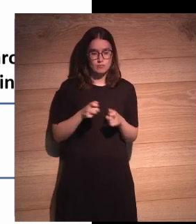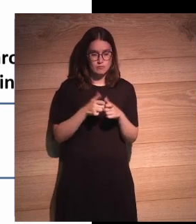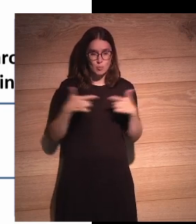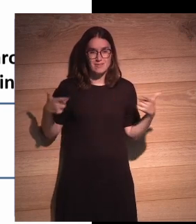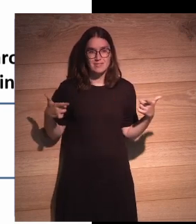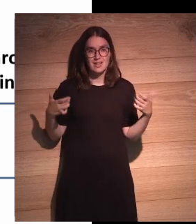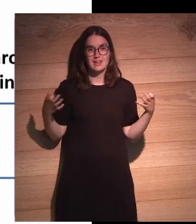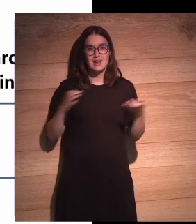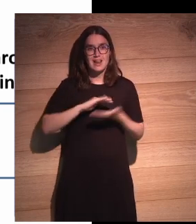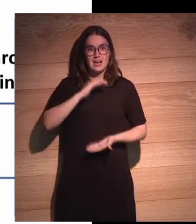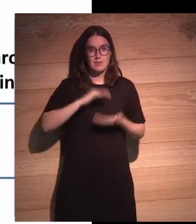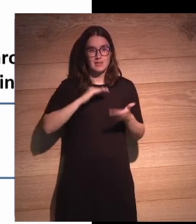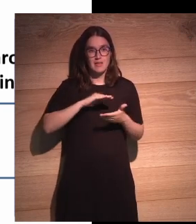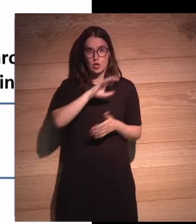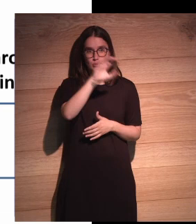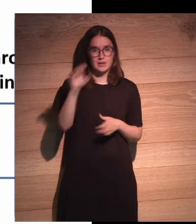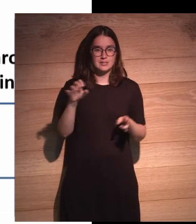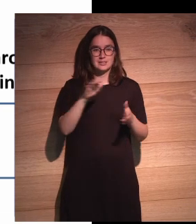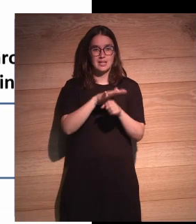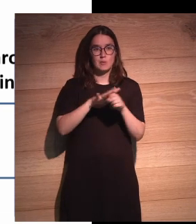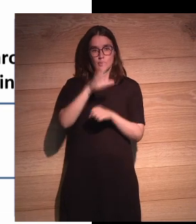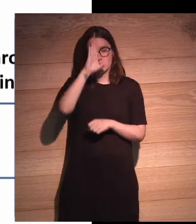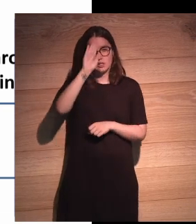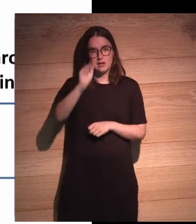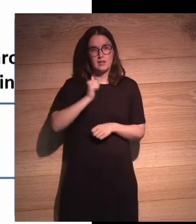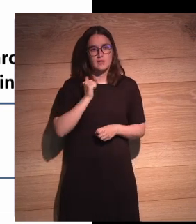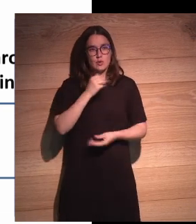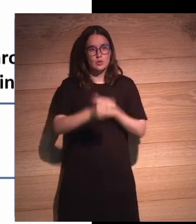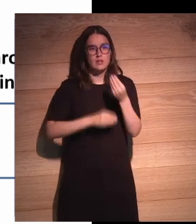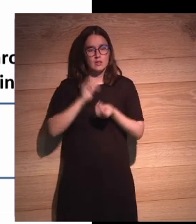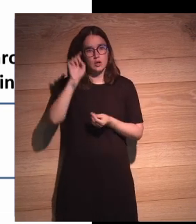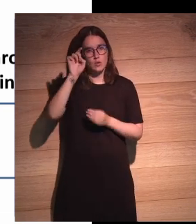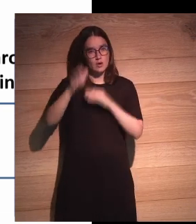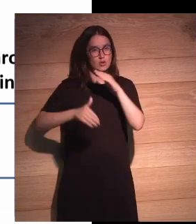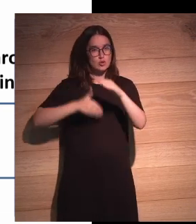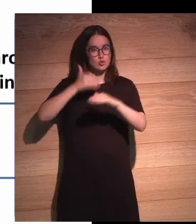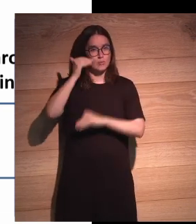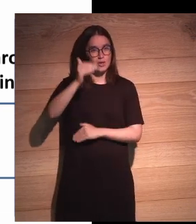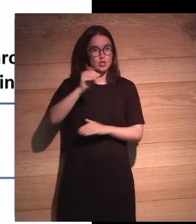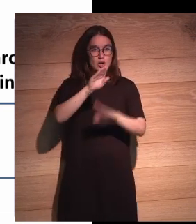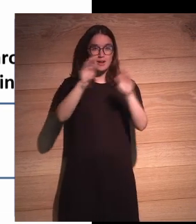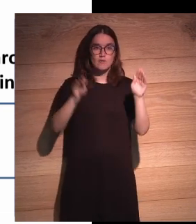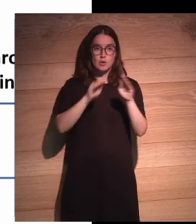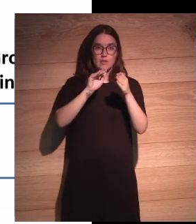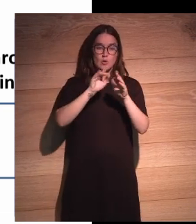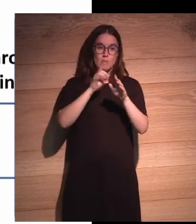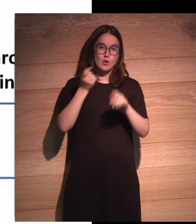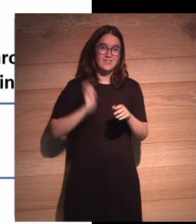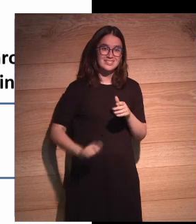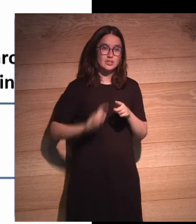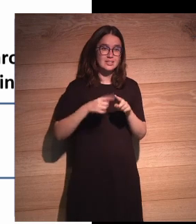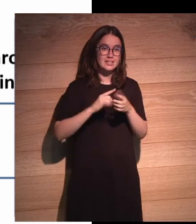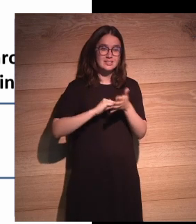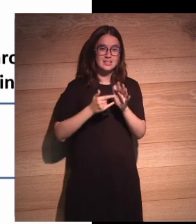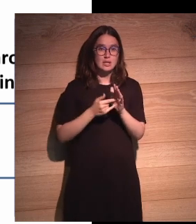aumentar la capacidad de los países en inteligencia artificial, utilizando la educación superior, la formación profesional y técnica, incluso